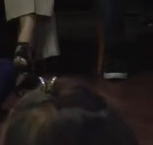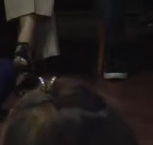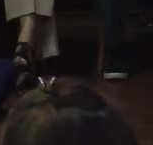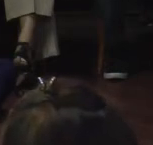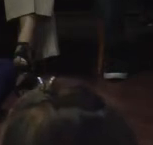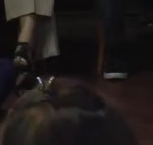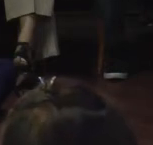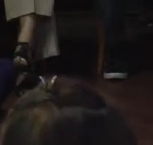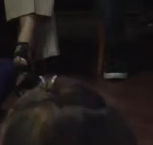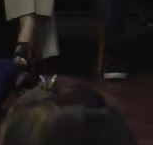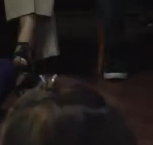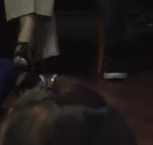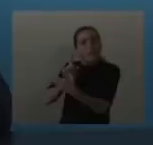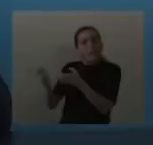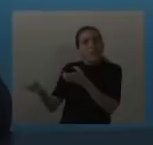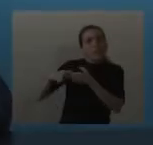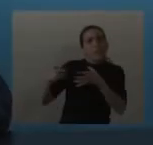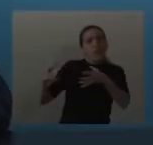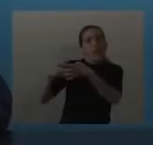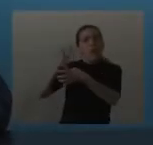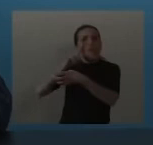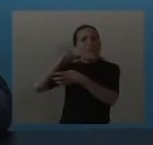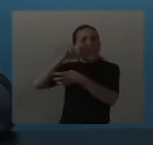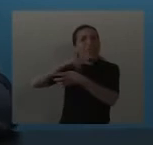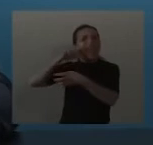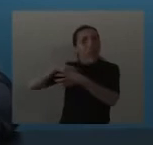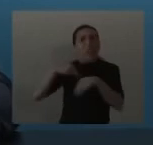fiesta de unos pocos que se la llevaron